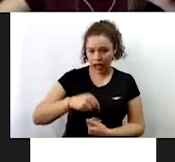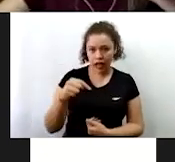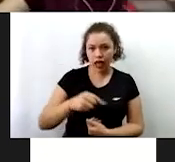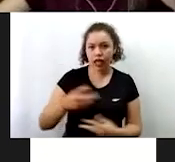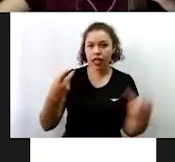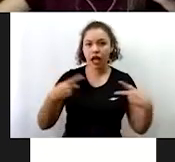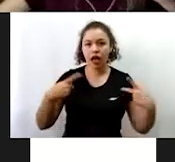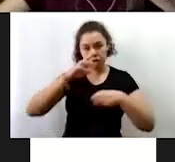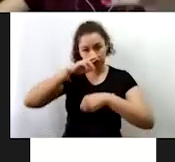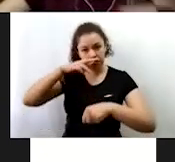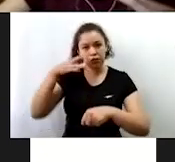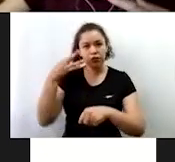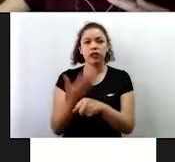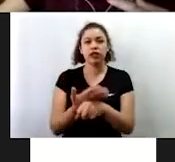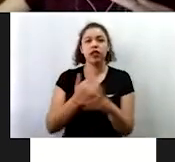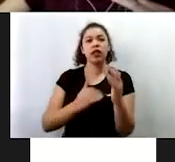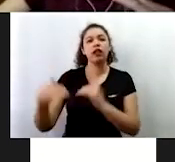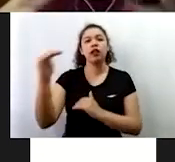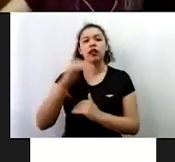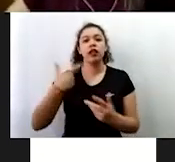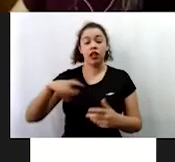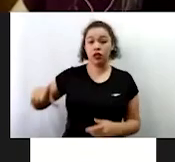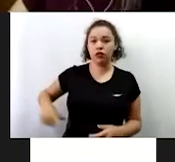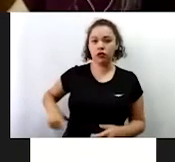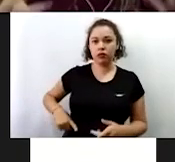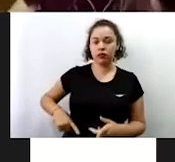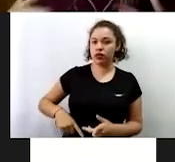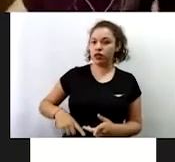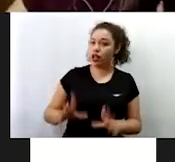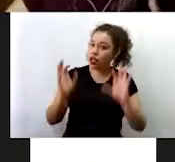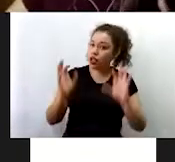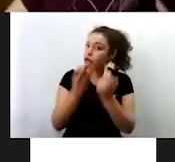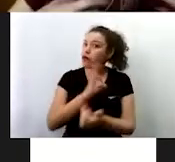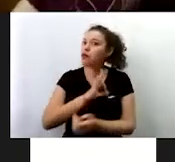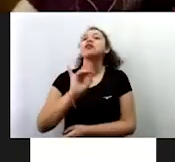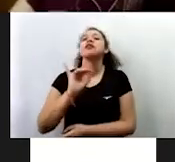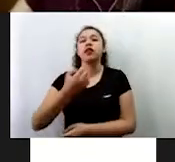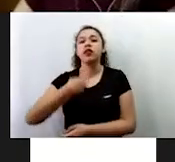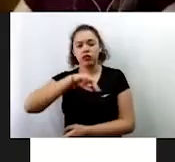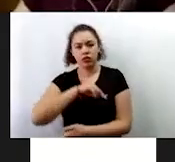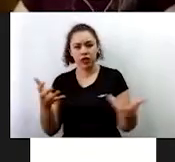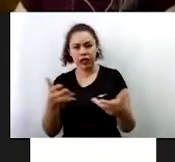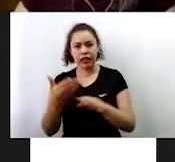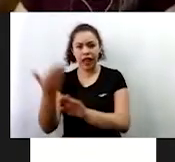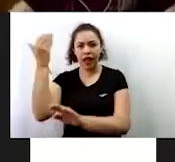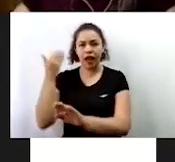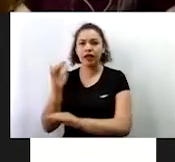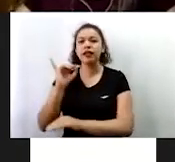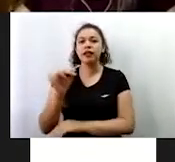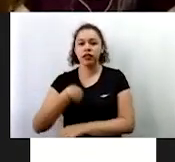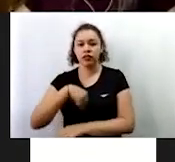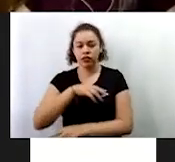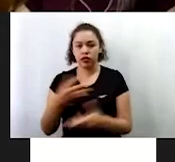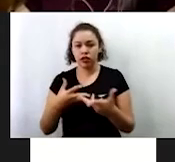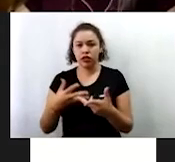está como máximo responsable de esto, que es el gobierno, y hay formas para hacerlo. Ya lo hemos hecho nosotros en algunos casos, incluso hasta a nivel